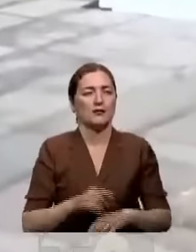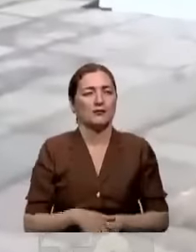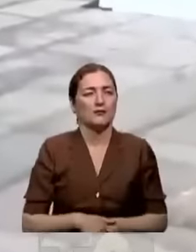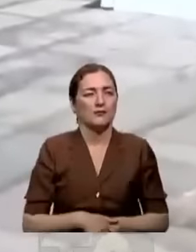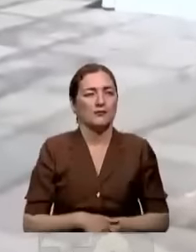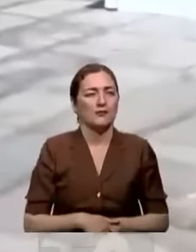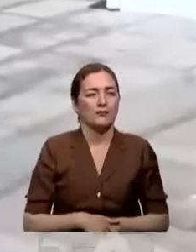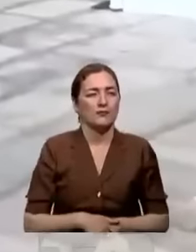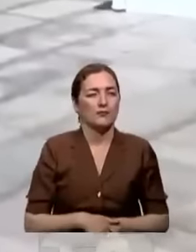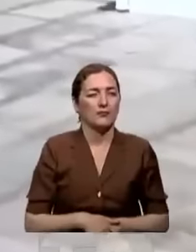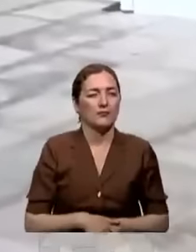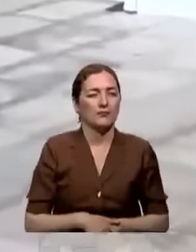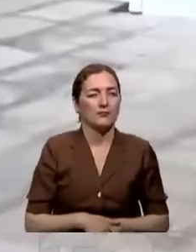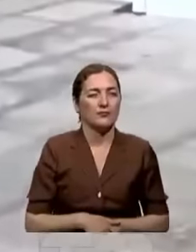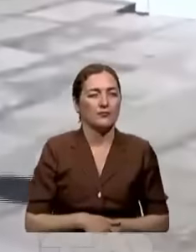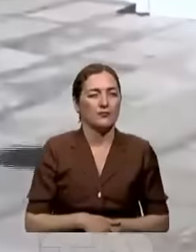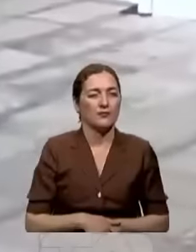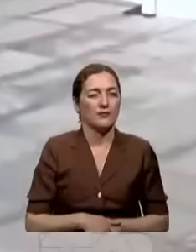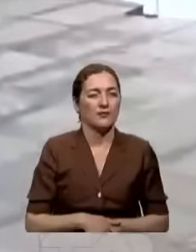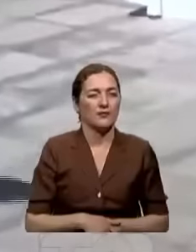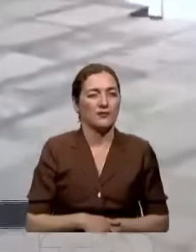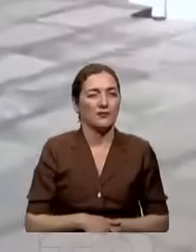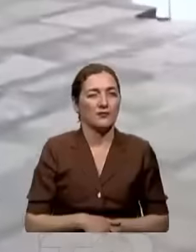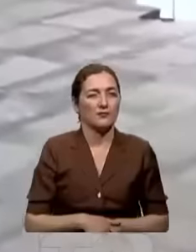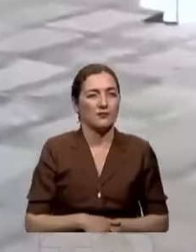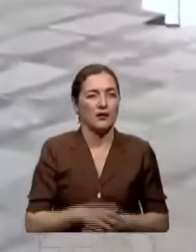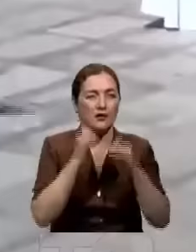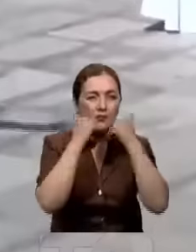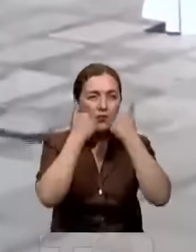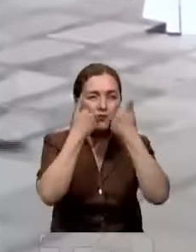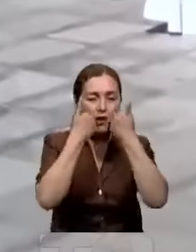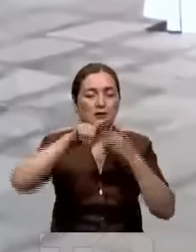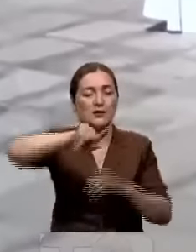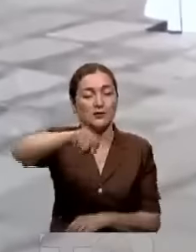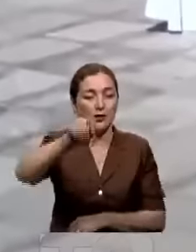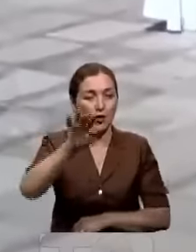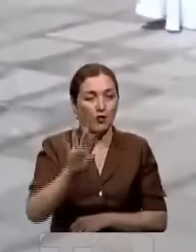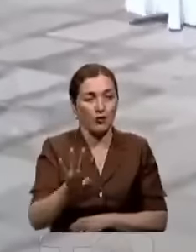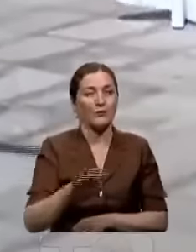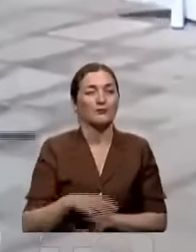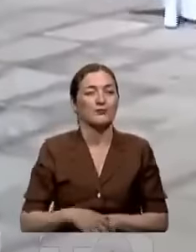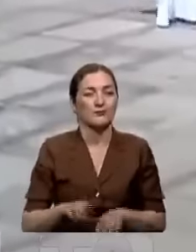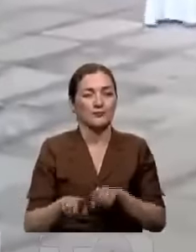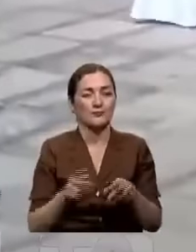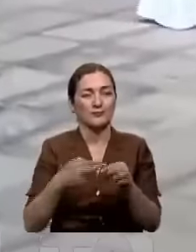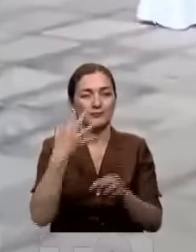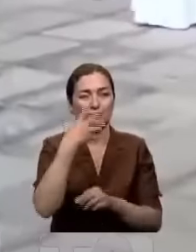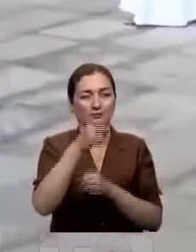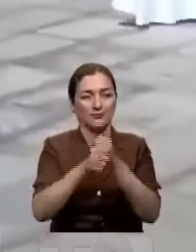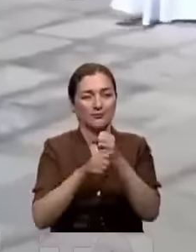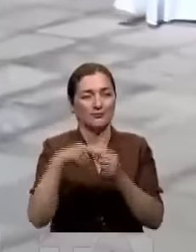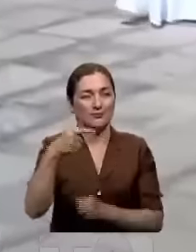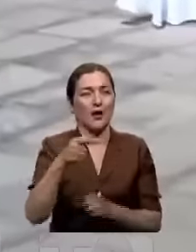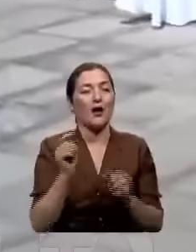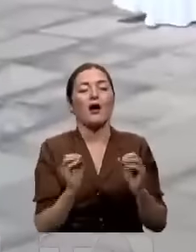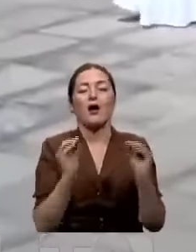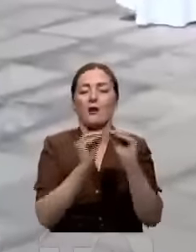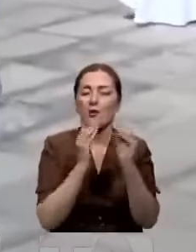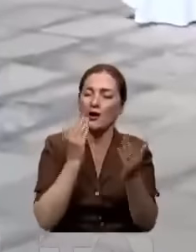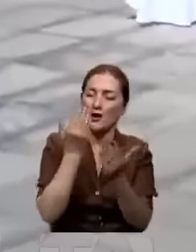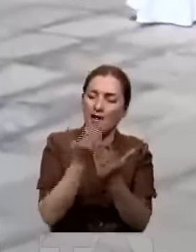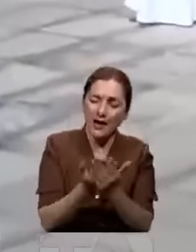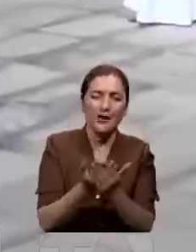muy quiteña, nos refleja, nos representa, pero con mucho cariño para Teleamazonas y este lindo concurso que ustedes tienen cada año. Mil gracias a ustedes